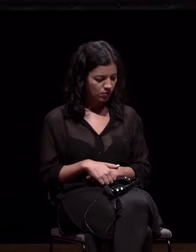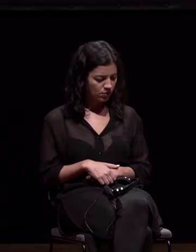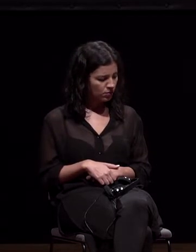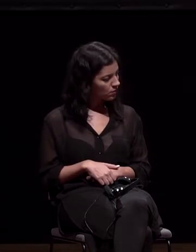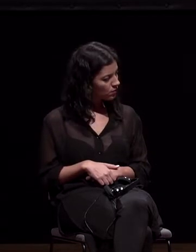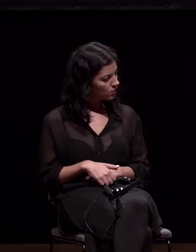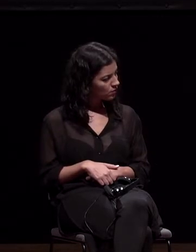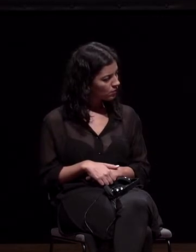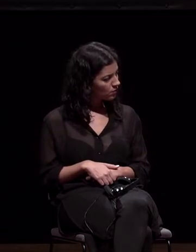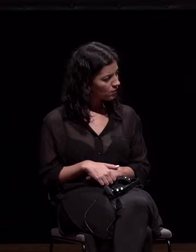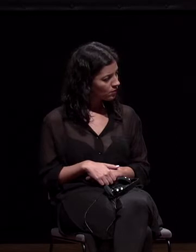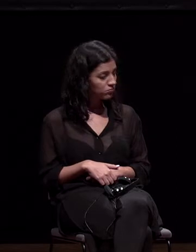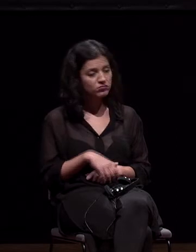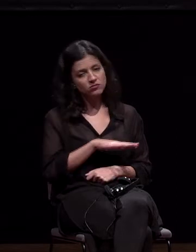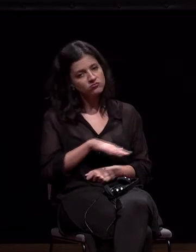que ver. Son